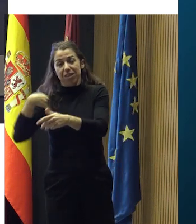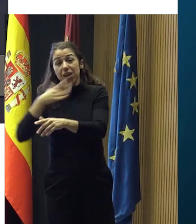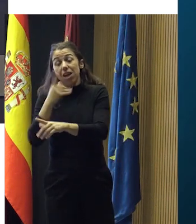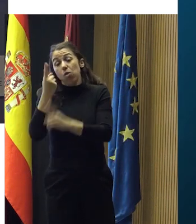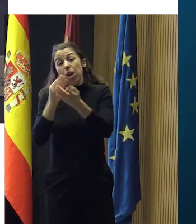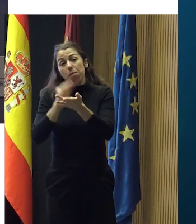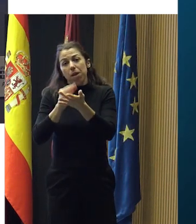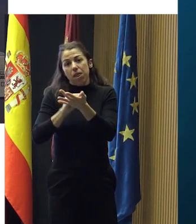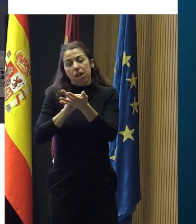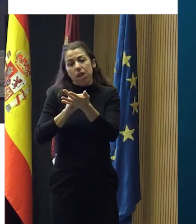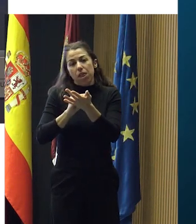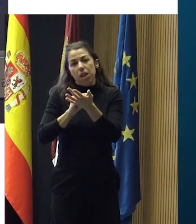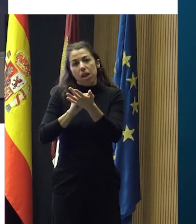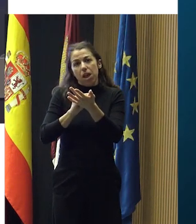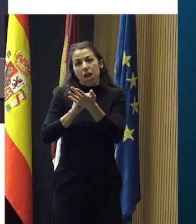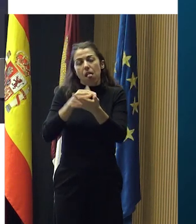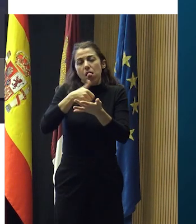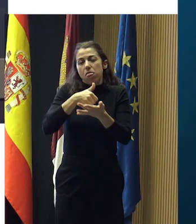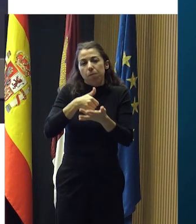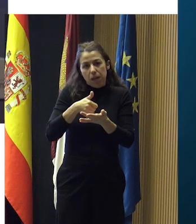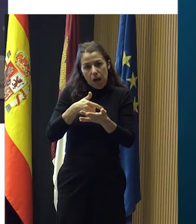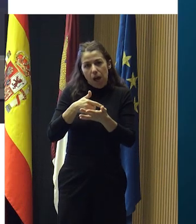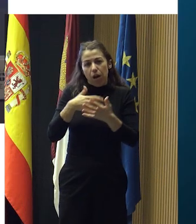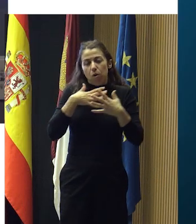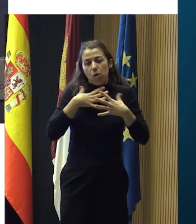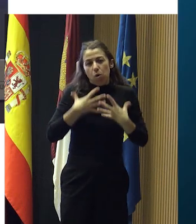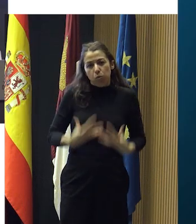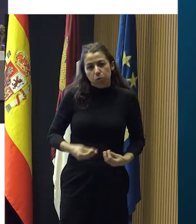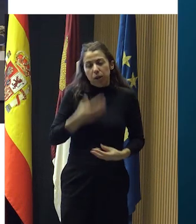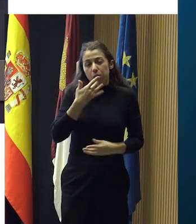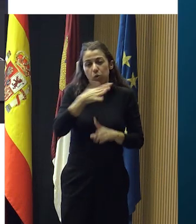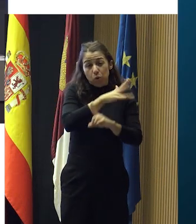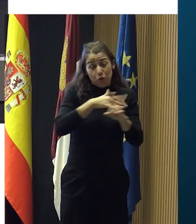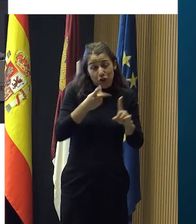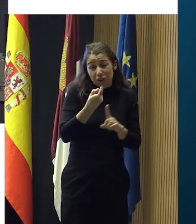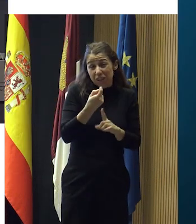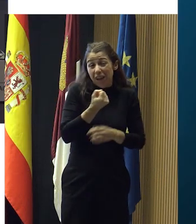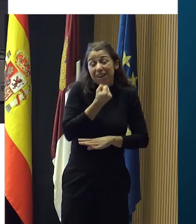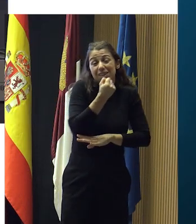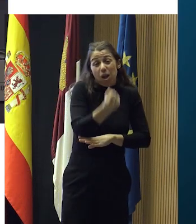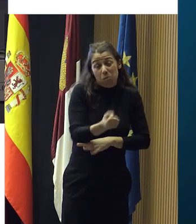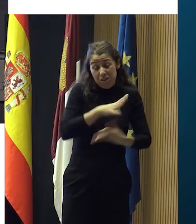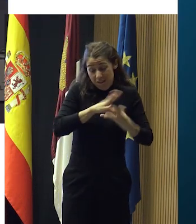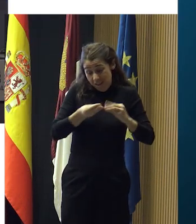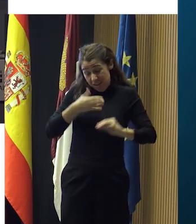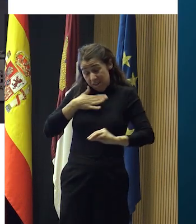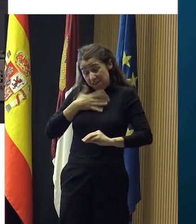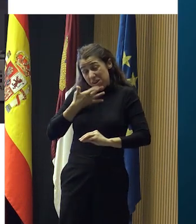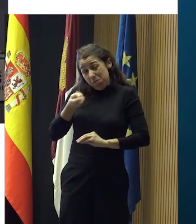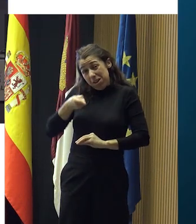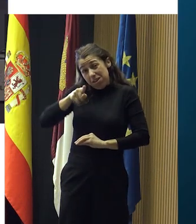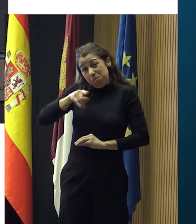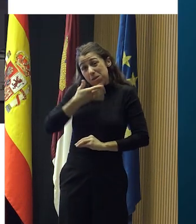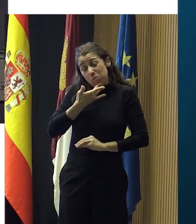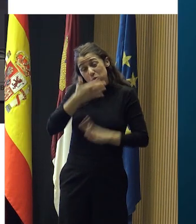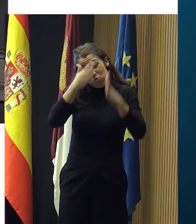de recaída, momentos de debilidad, ¿no? Y necesitas un poco que tu entorno te apoye y se adapte a ti. Pero además también, tú a veces